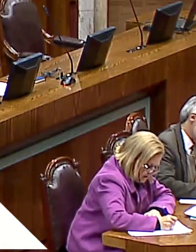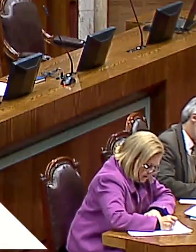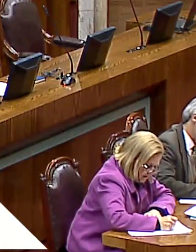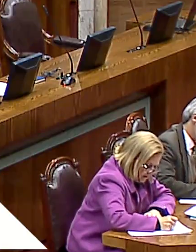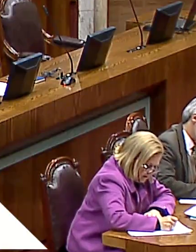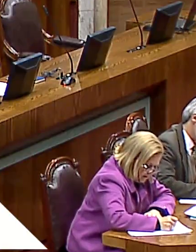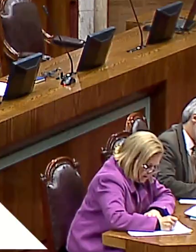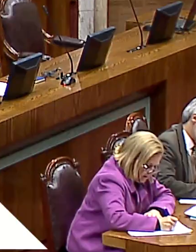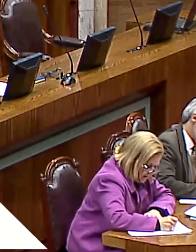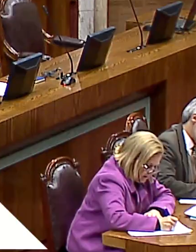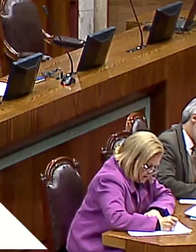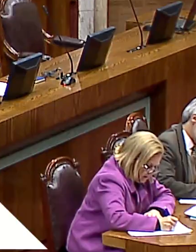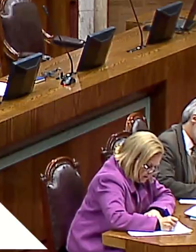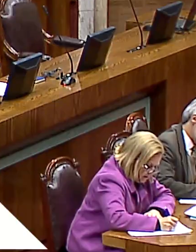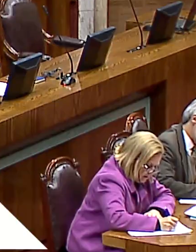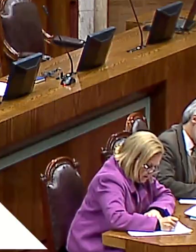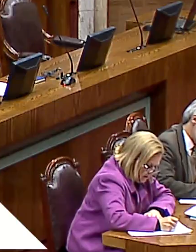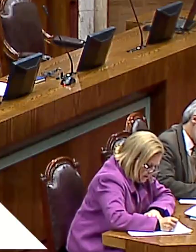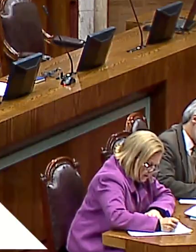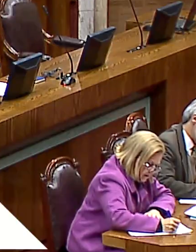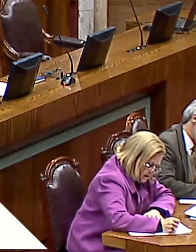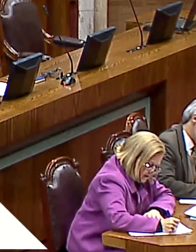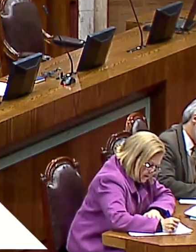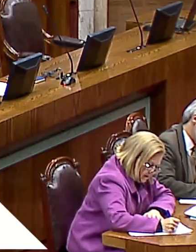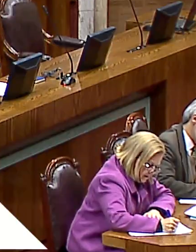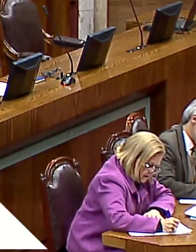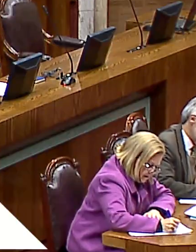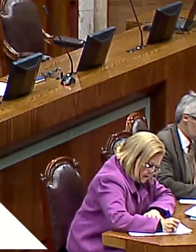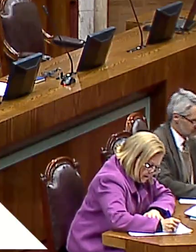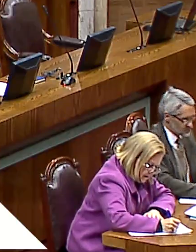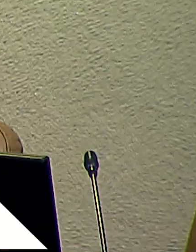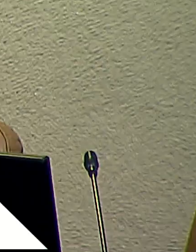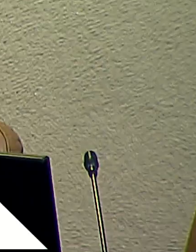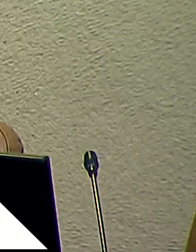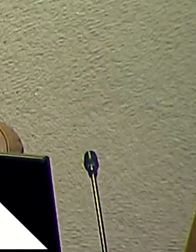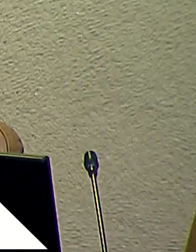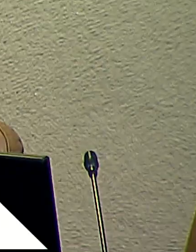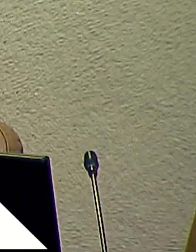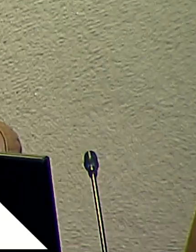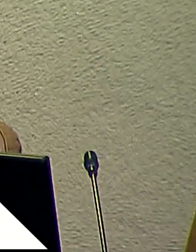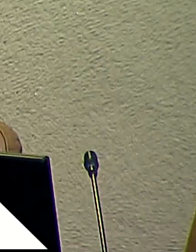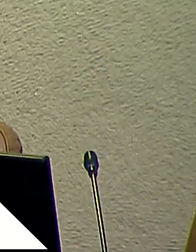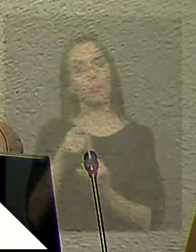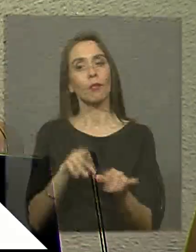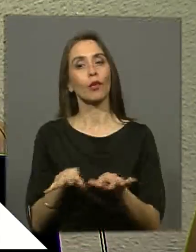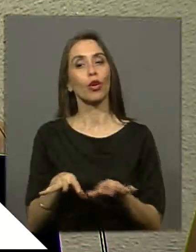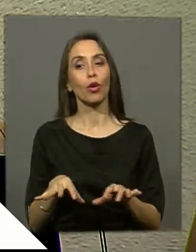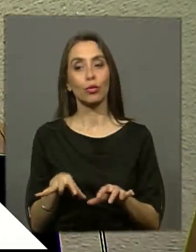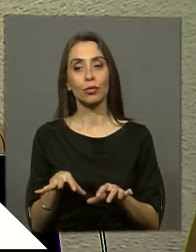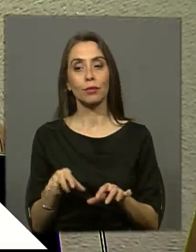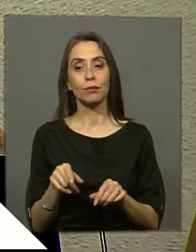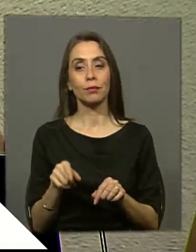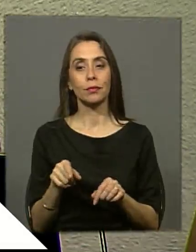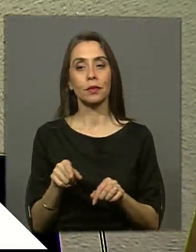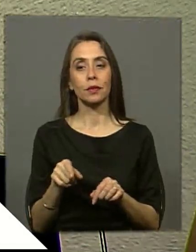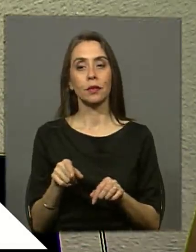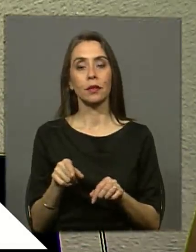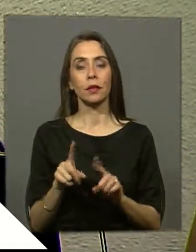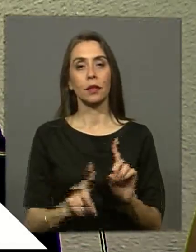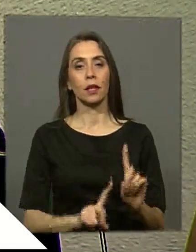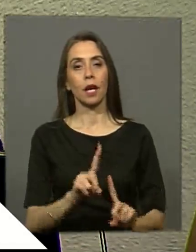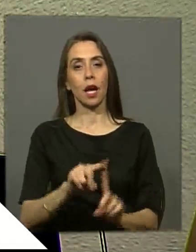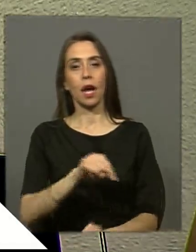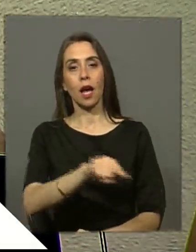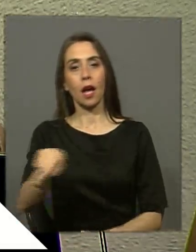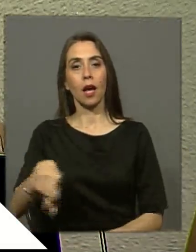sesiones yo quiero simplemente centrarme en el aspecto que ha sido rebatido por algunos